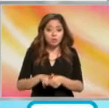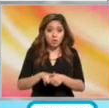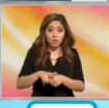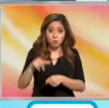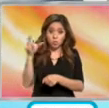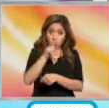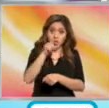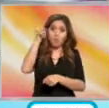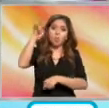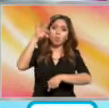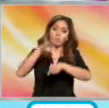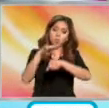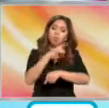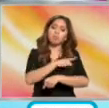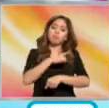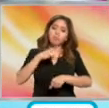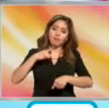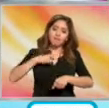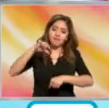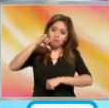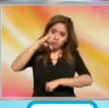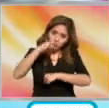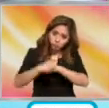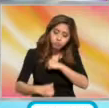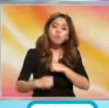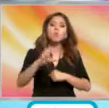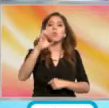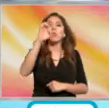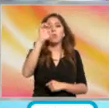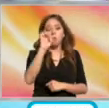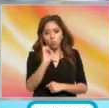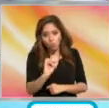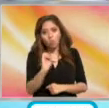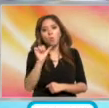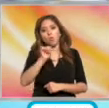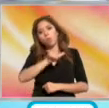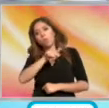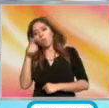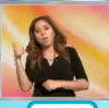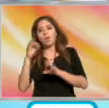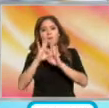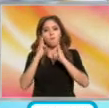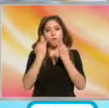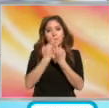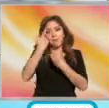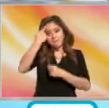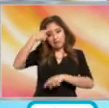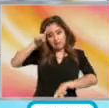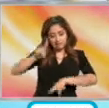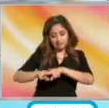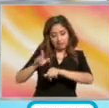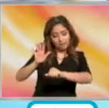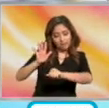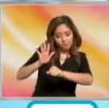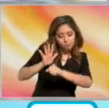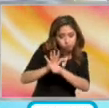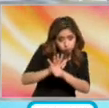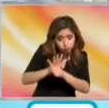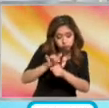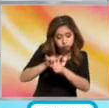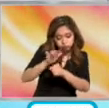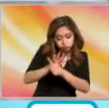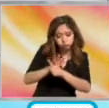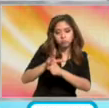que intervenir probablemente o hacer cualquier tipo de actividad para mover el cálculo y que no esté obstruyendo